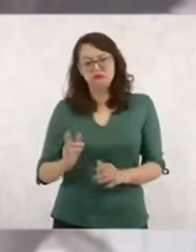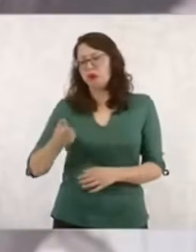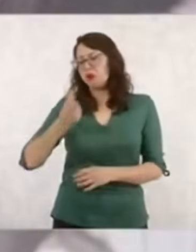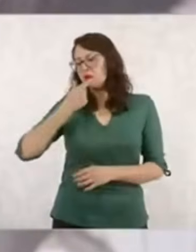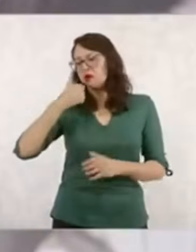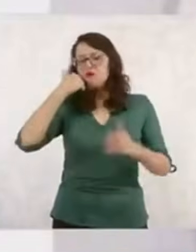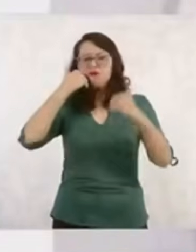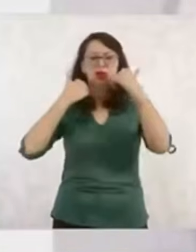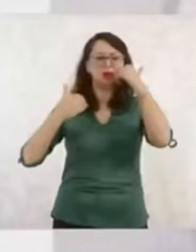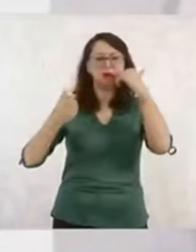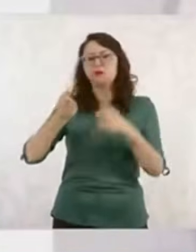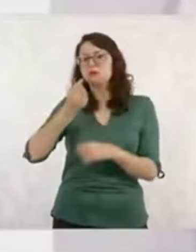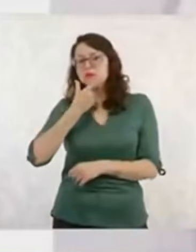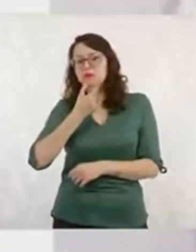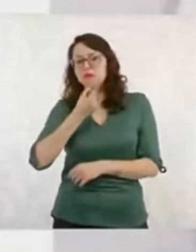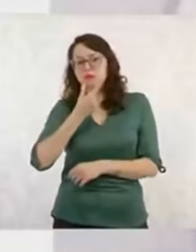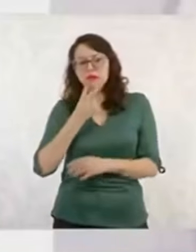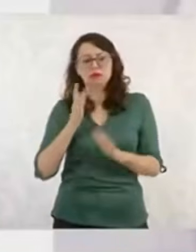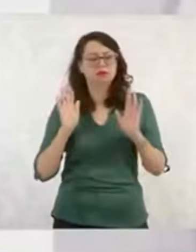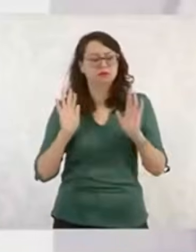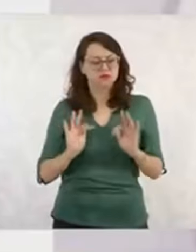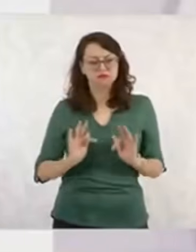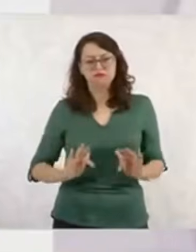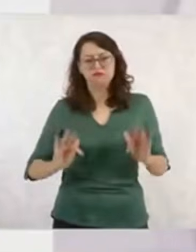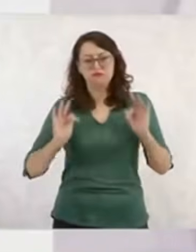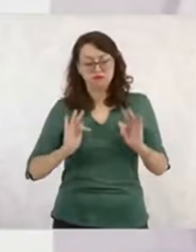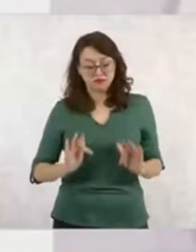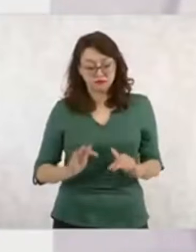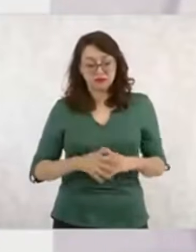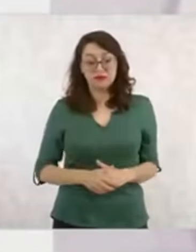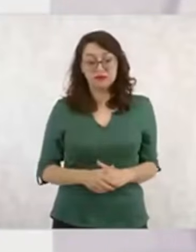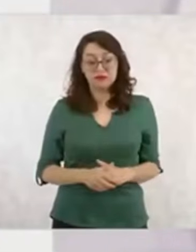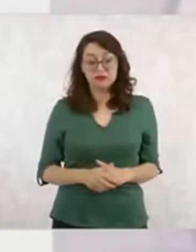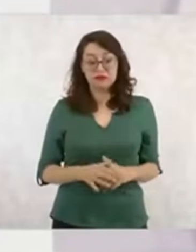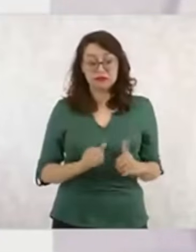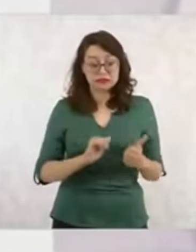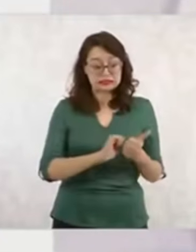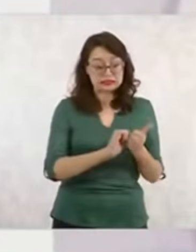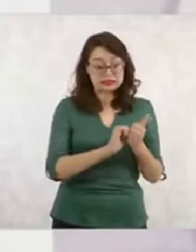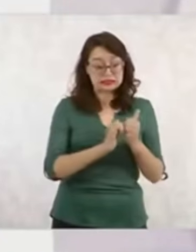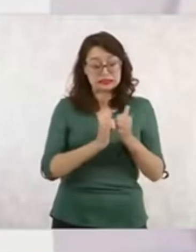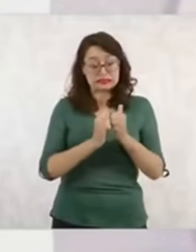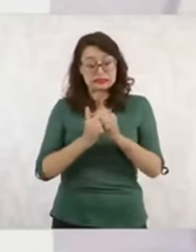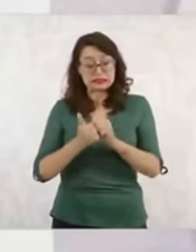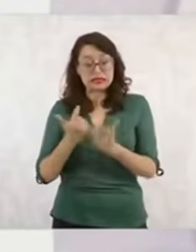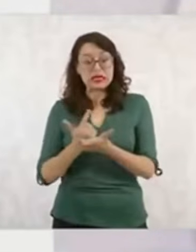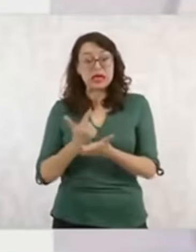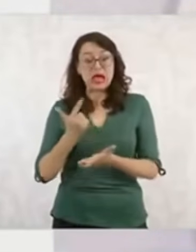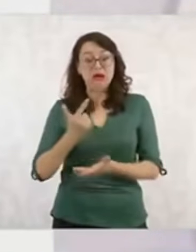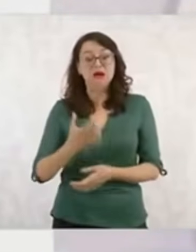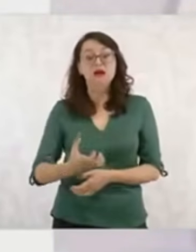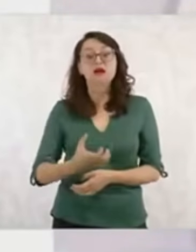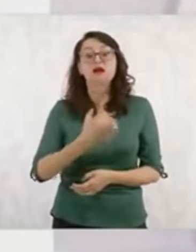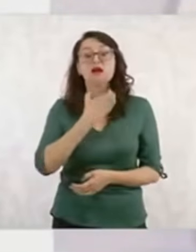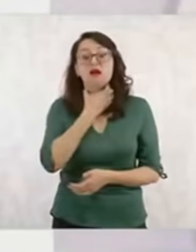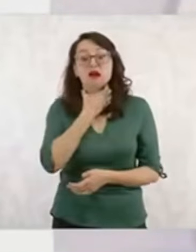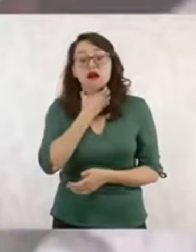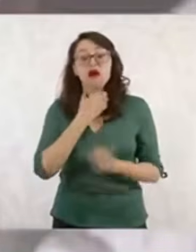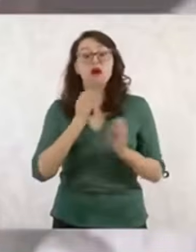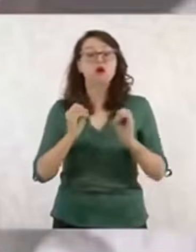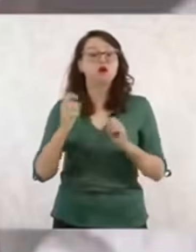síntomas. Solamente aquellos casos que tienen alguna complicación faríngea o en el